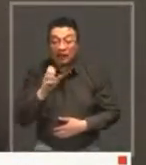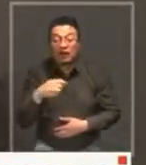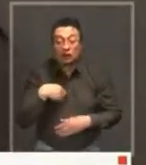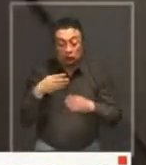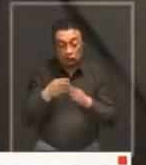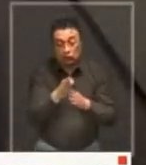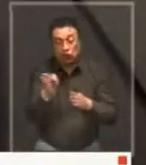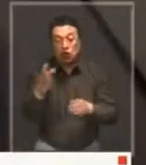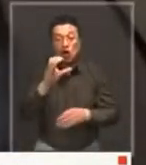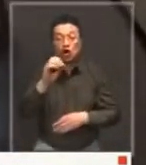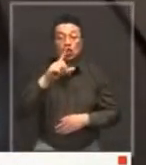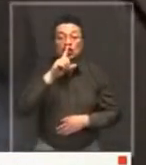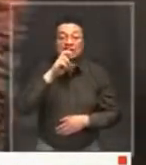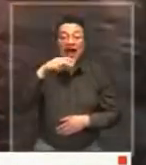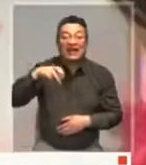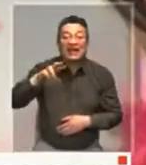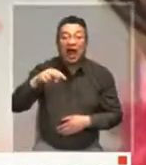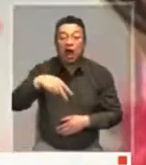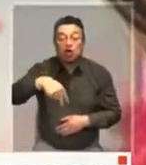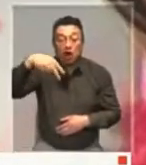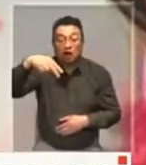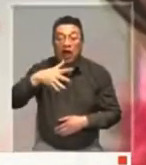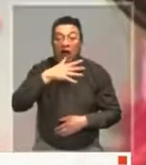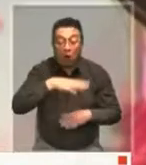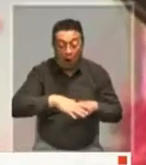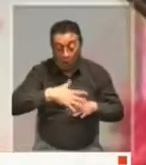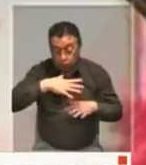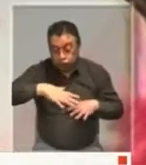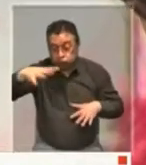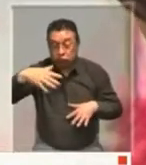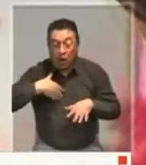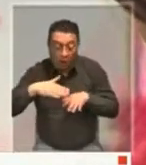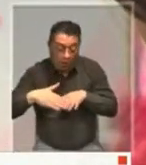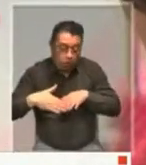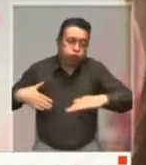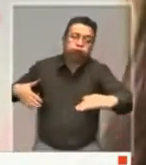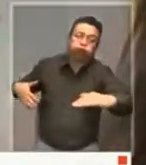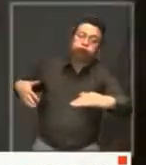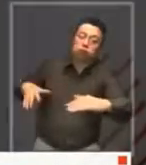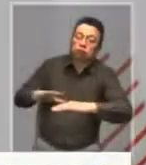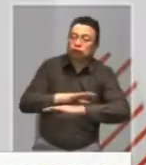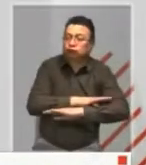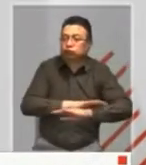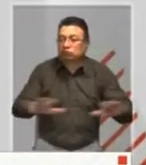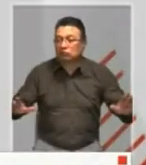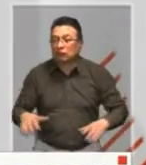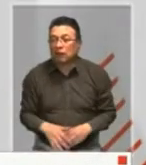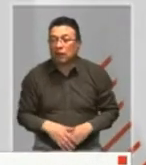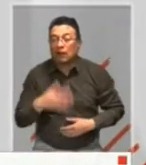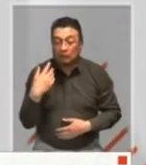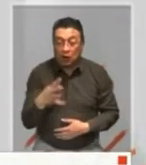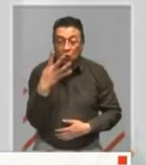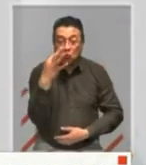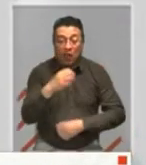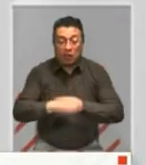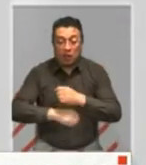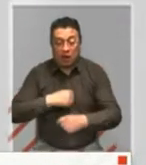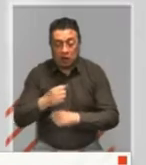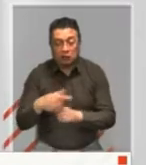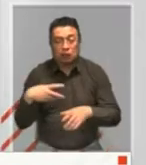Costanera Norte, ahí estaba lleno de agua. El auto se me fue, pero totalmente no tuve lugar a reacción, a nada. Dedicado hace 40 años a